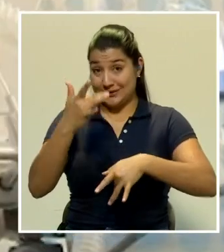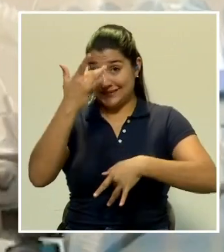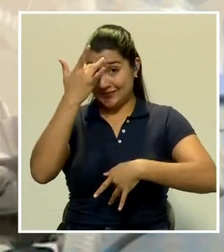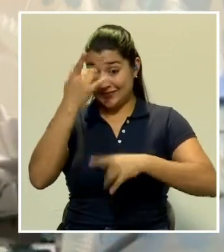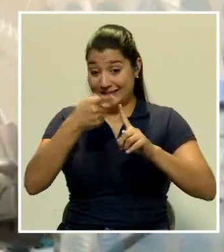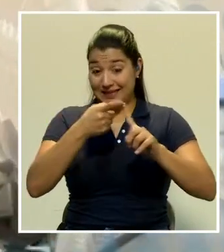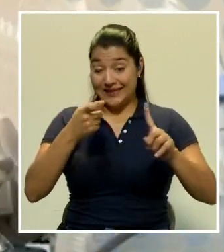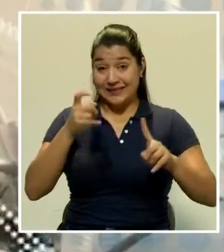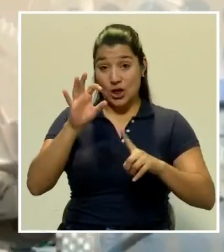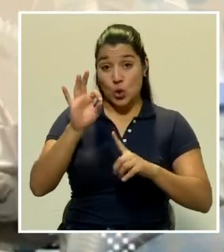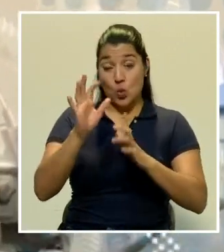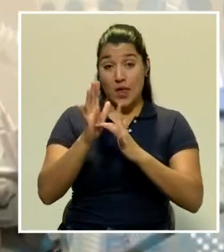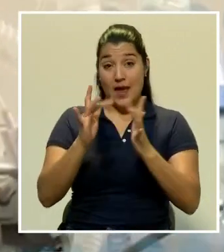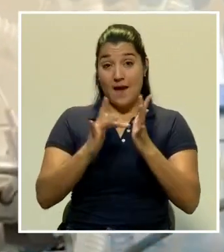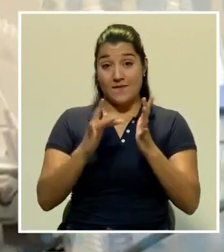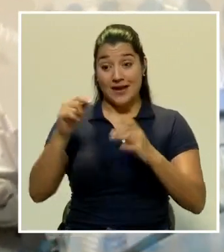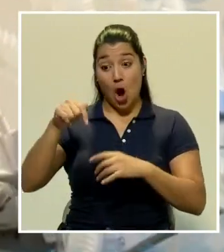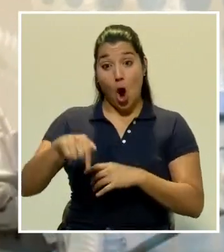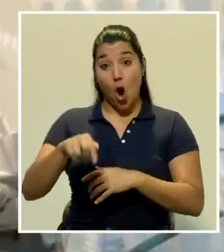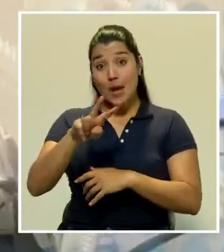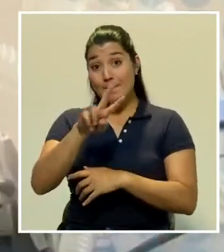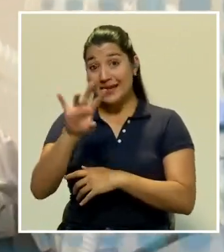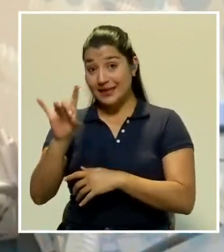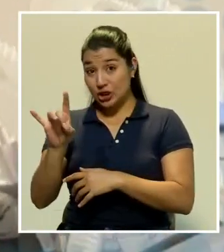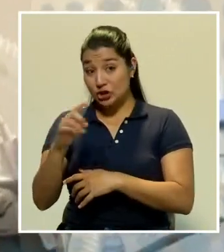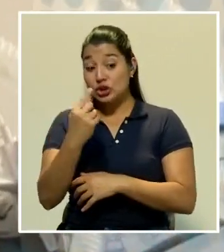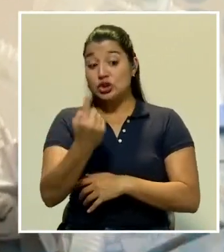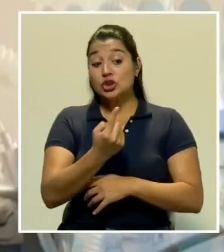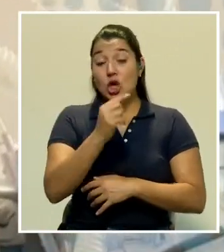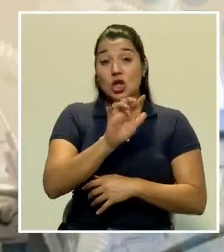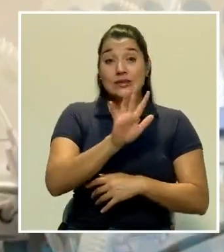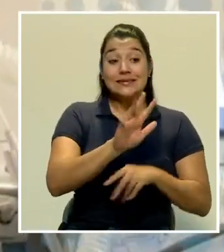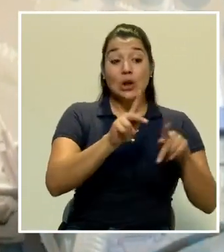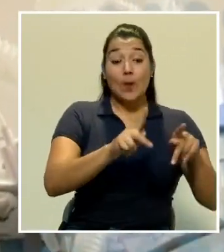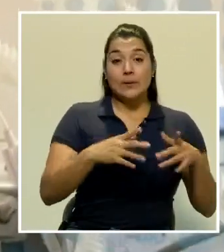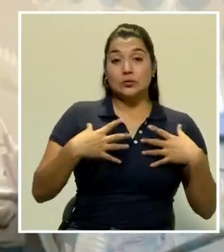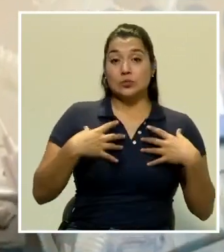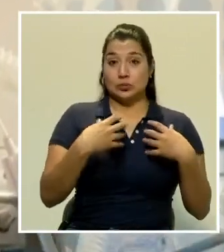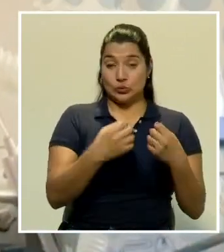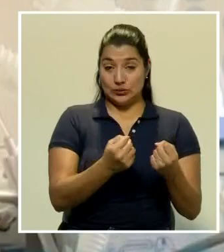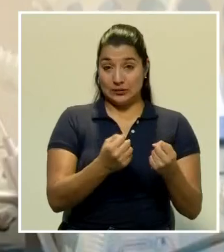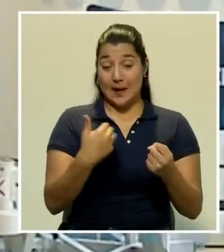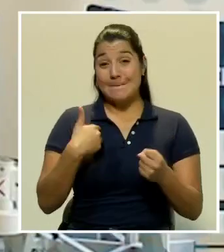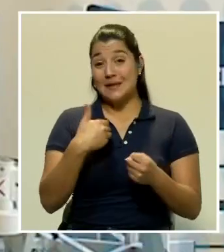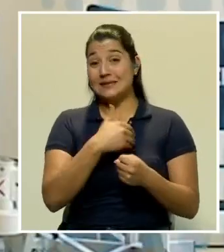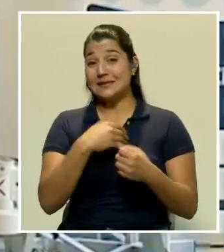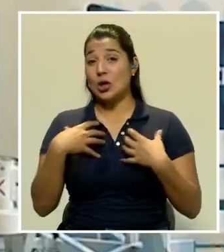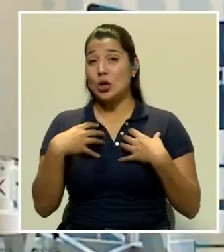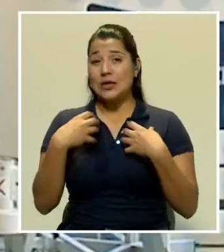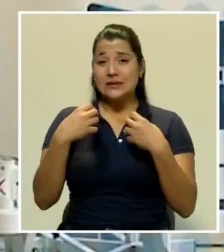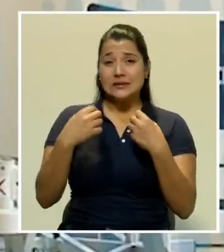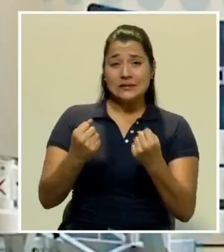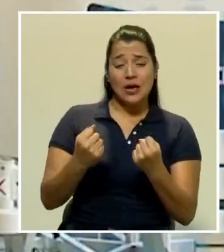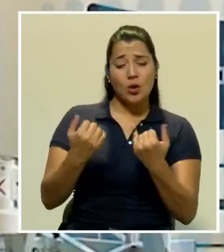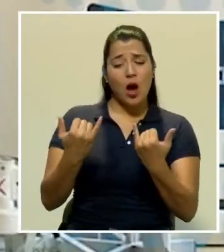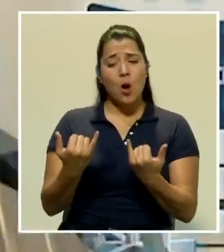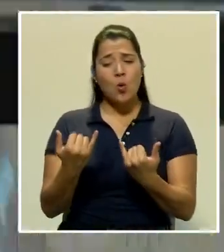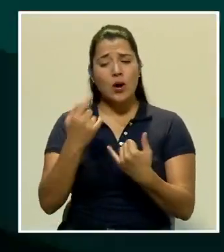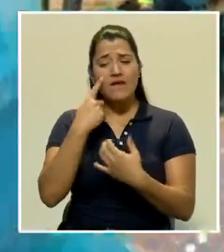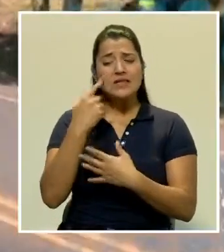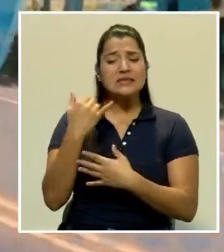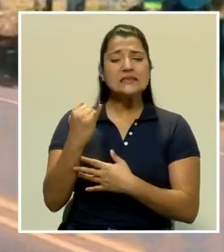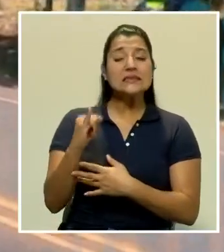28 nuevos contagiados y solo 5 nuevos recuperados. Y Salud valora las medidas que estaban por levantar el 1 de